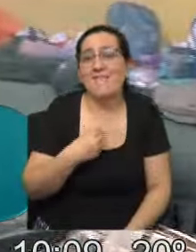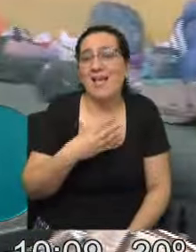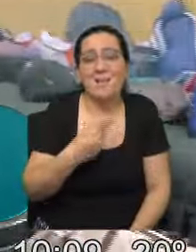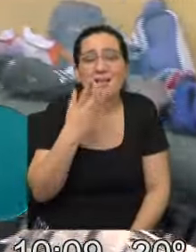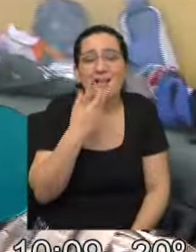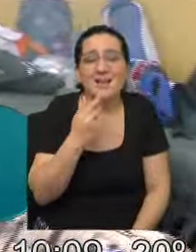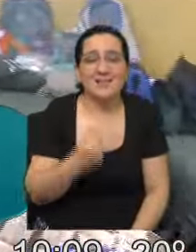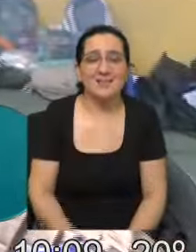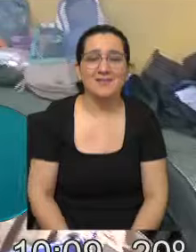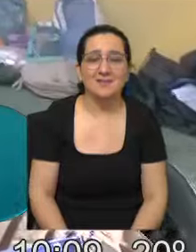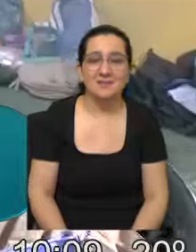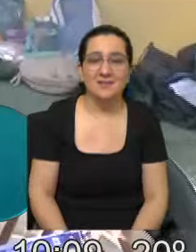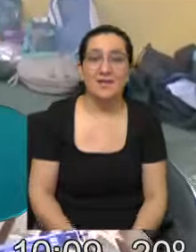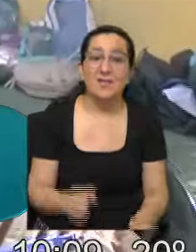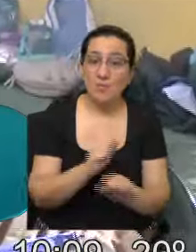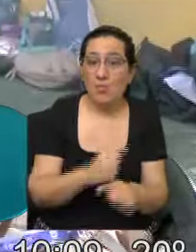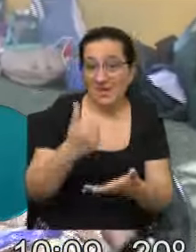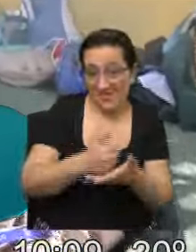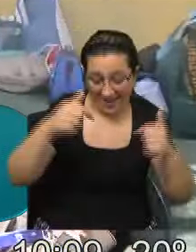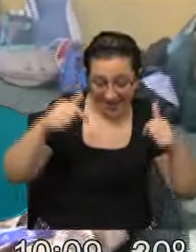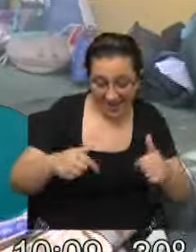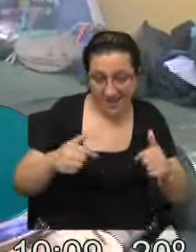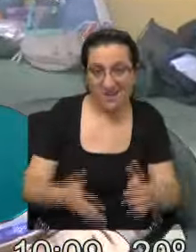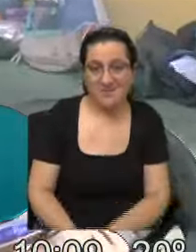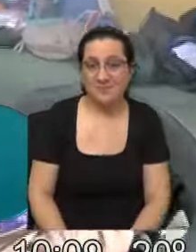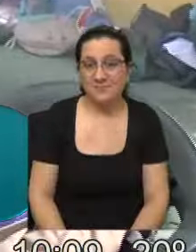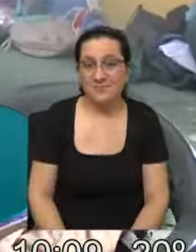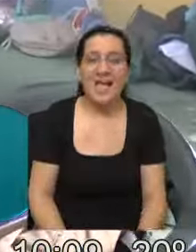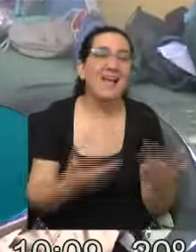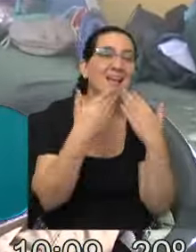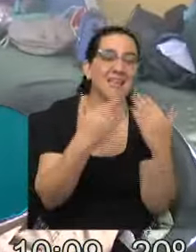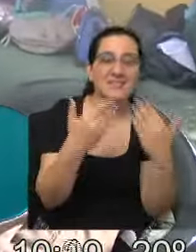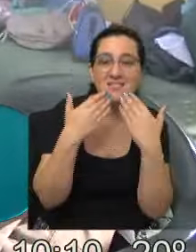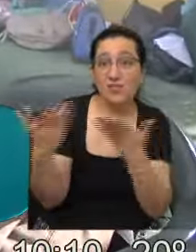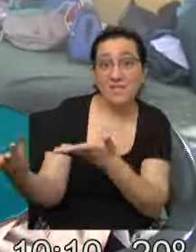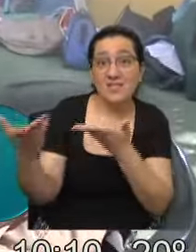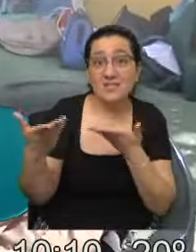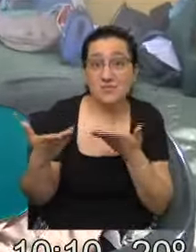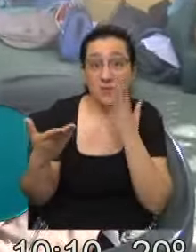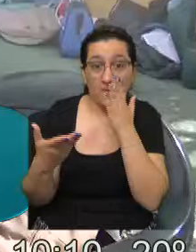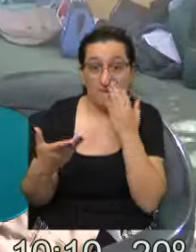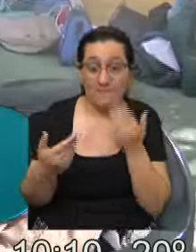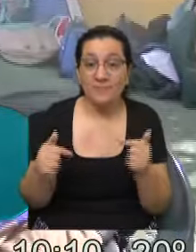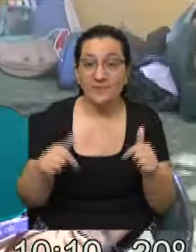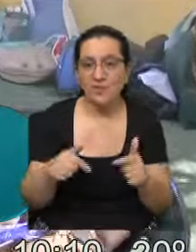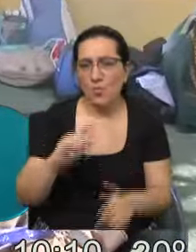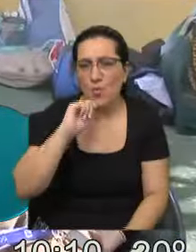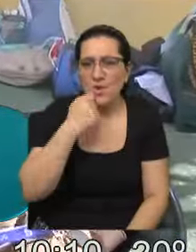me encanta esto haber podido estar acá Agradeciendo la invitación est est